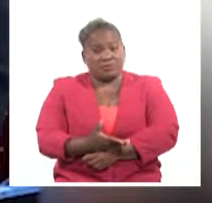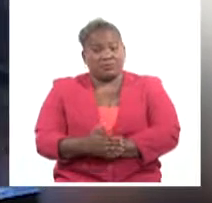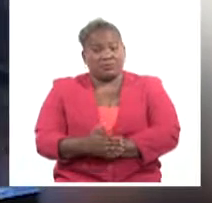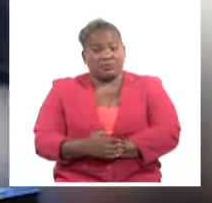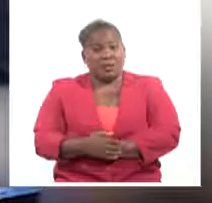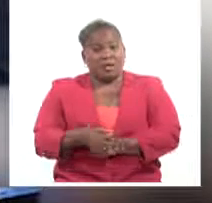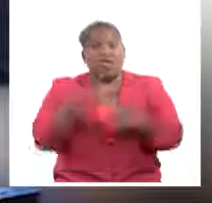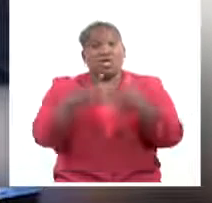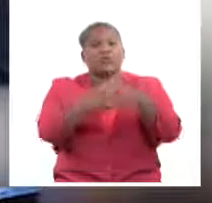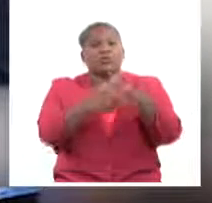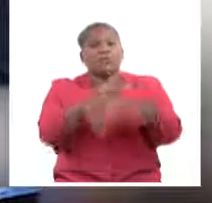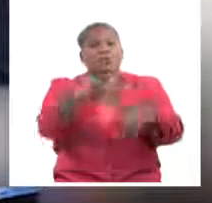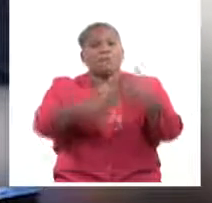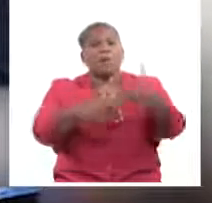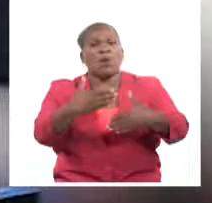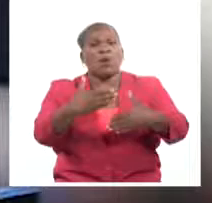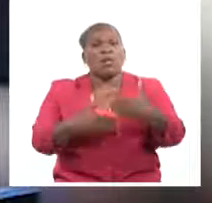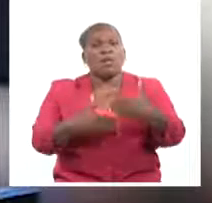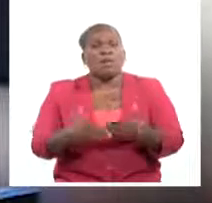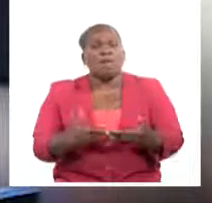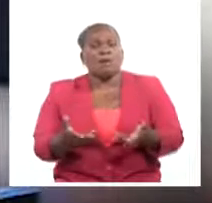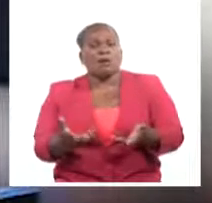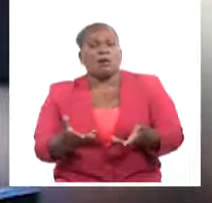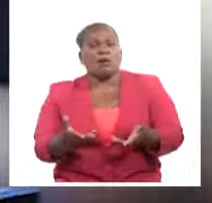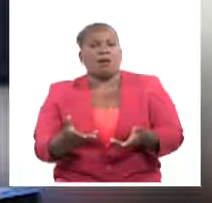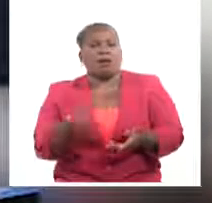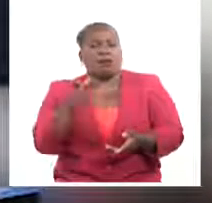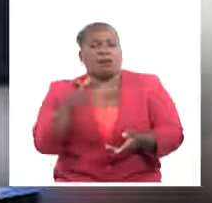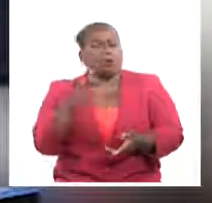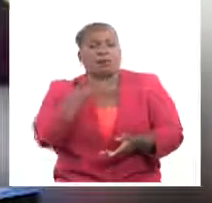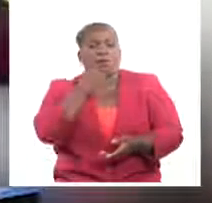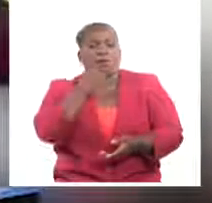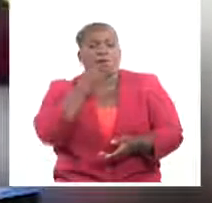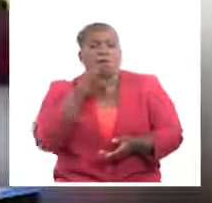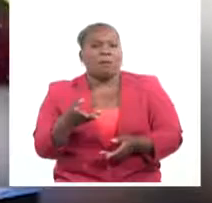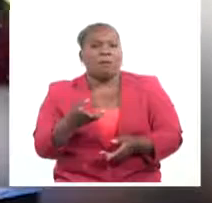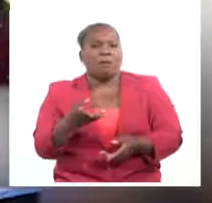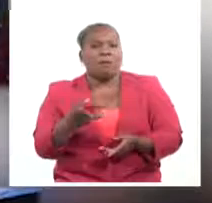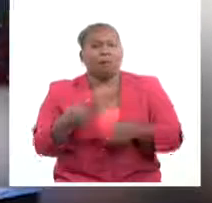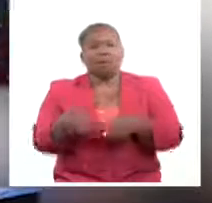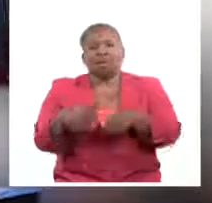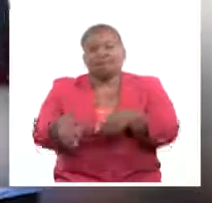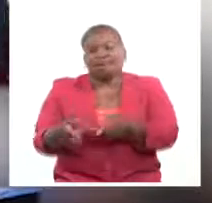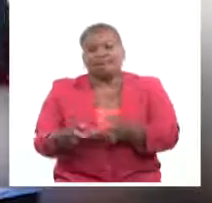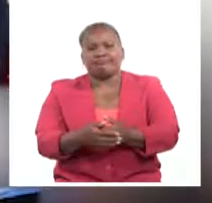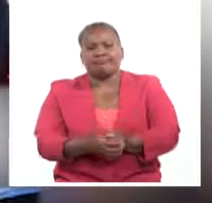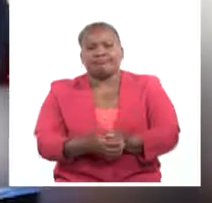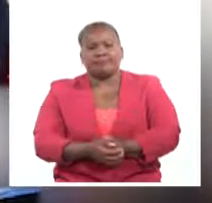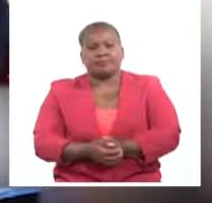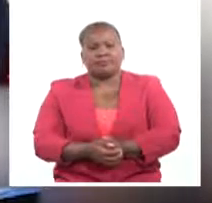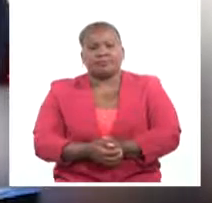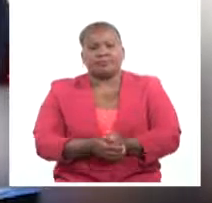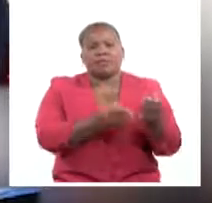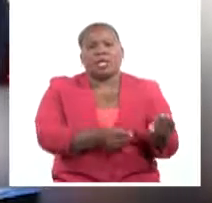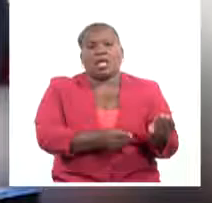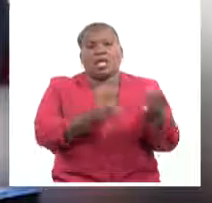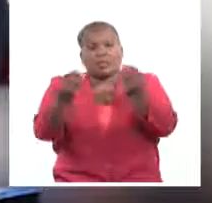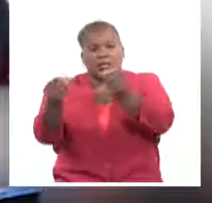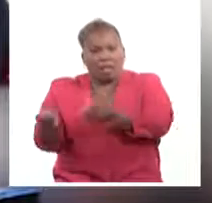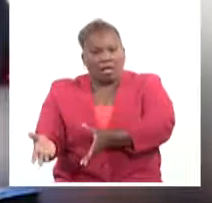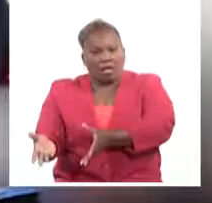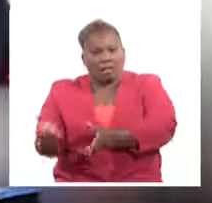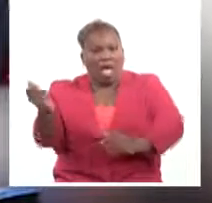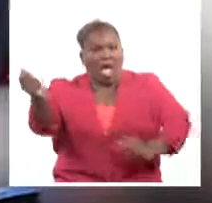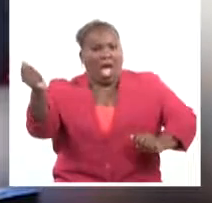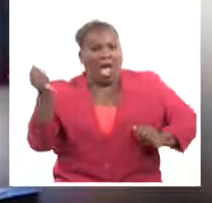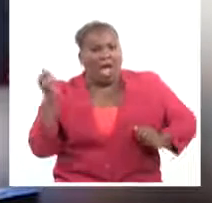para solucionar el problema de nuestra incapacidad de sostener esos elementos activos, se los entregásemos y ellos se los llevaban